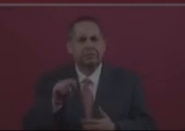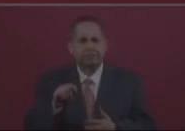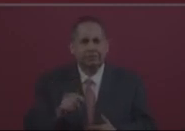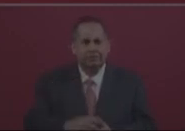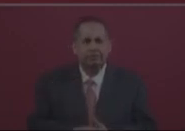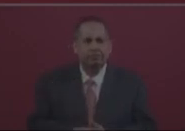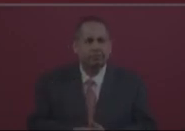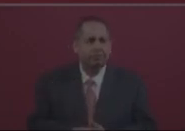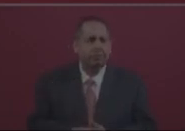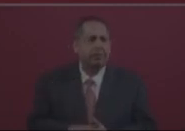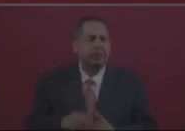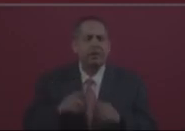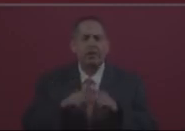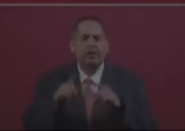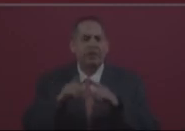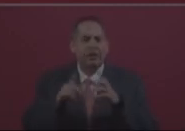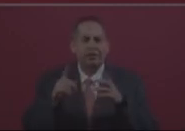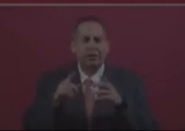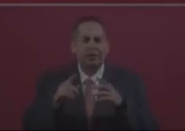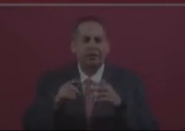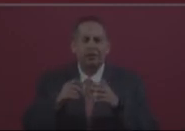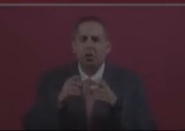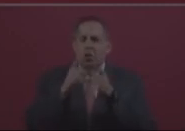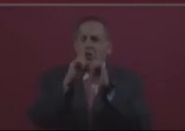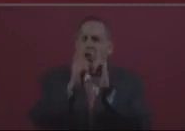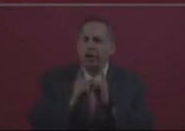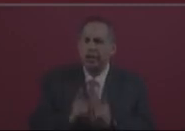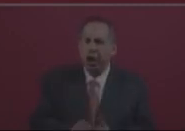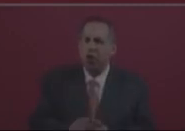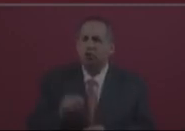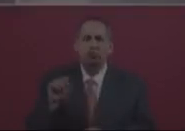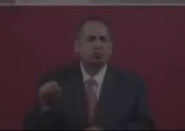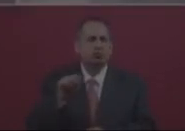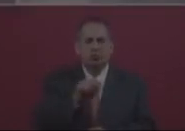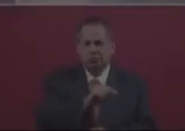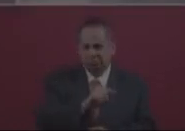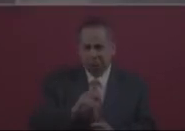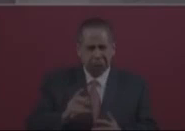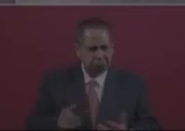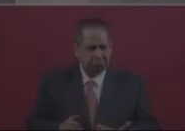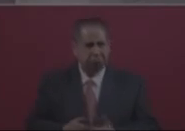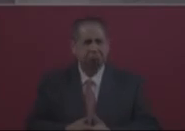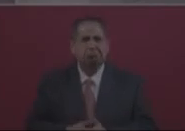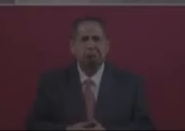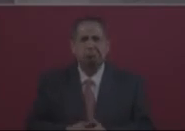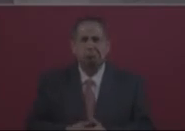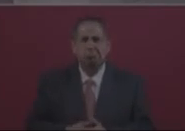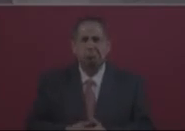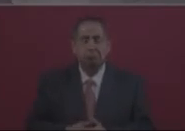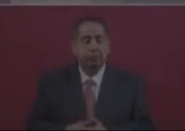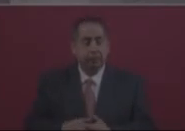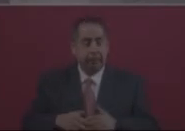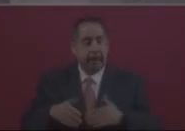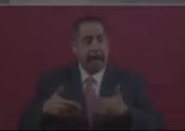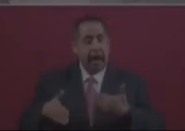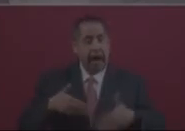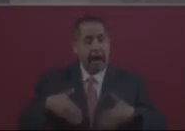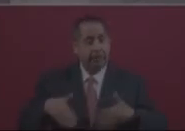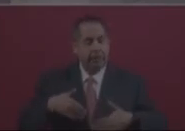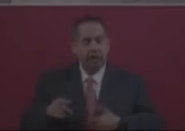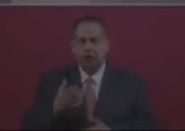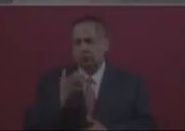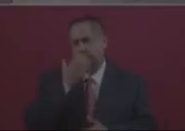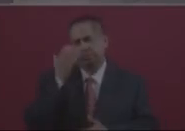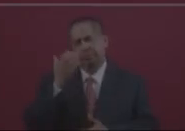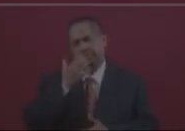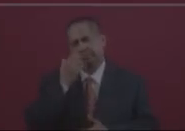torneos que se van a llevar a cabo la caminata por nuestra tradición